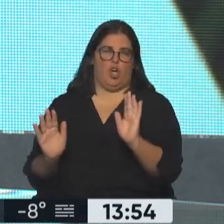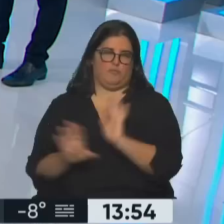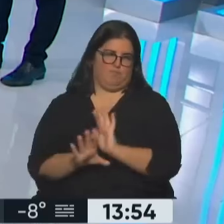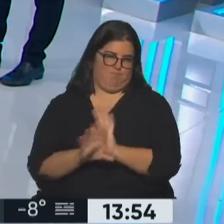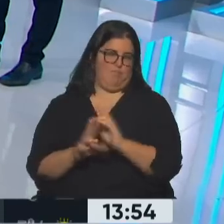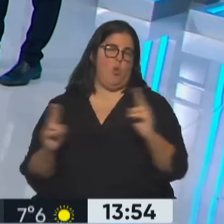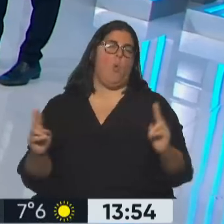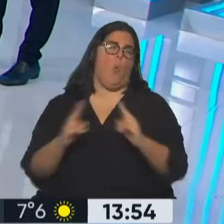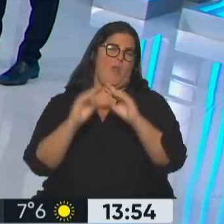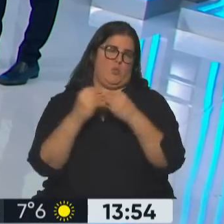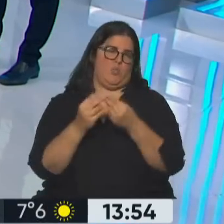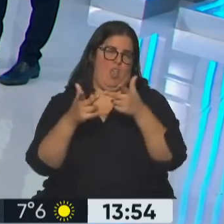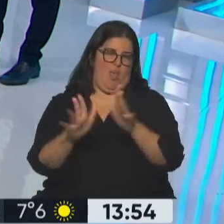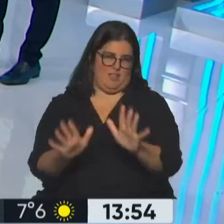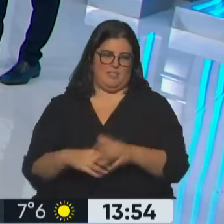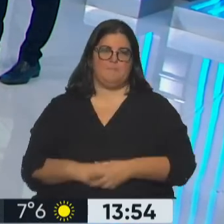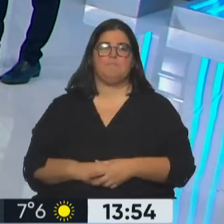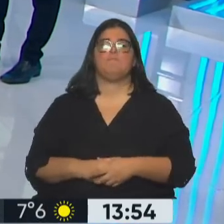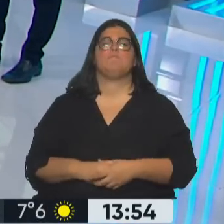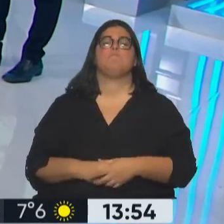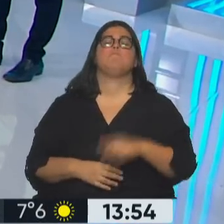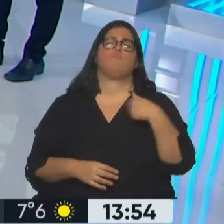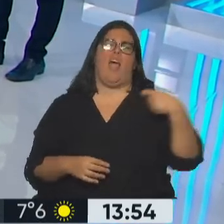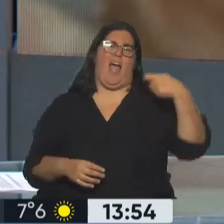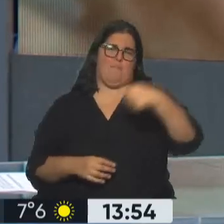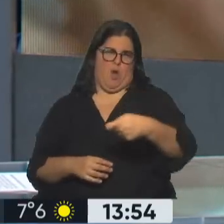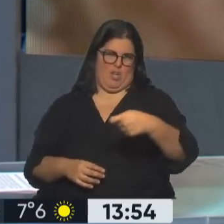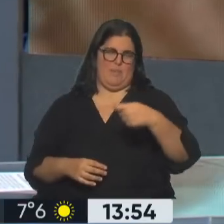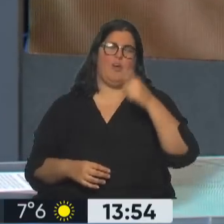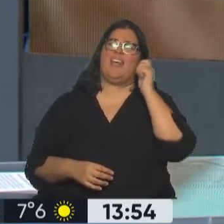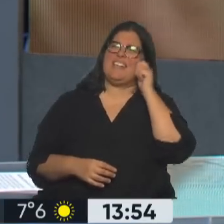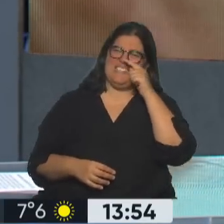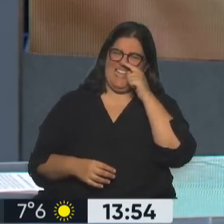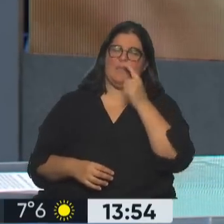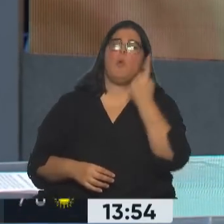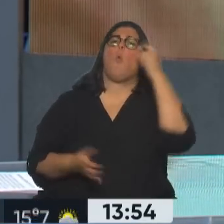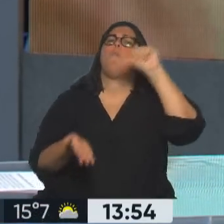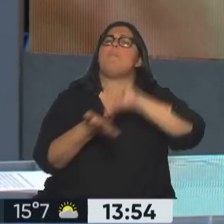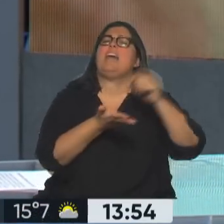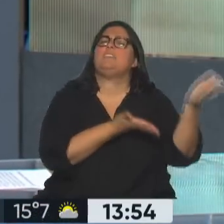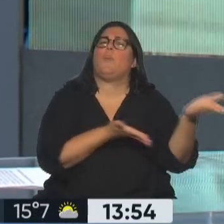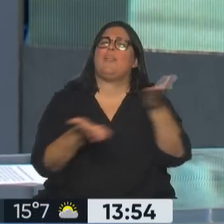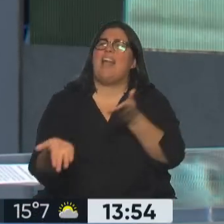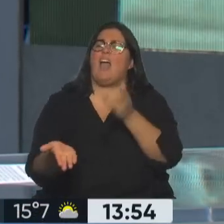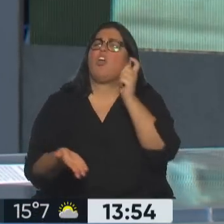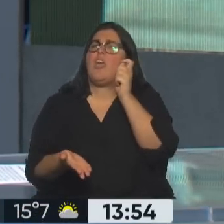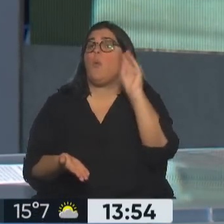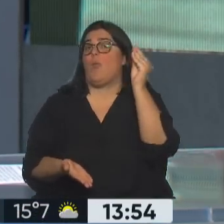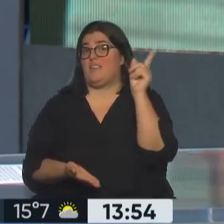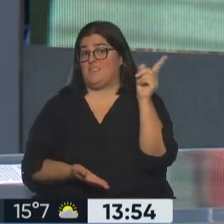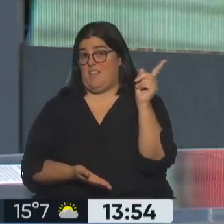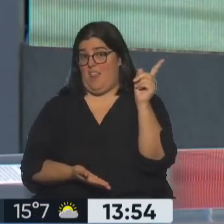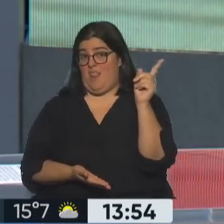cumbre. Bien. Sumar solamente Leticia, sí. a lo de G7, que estuvo como país invitado, como uno de los países invitados, Brasil, así que